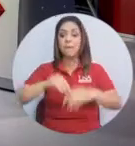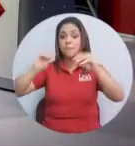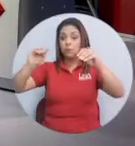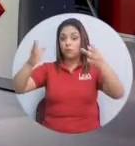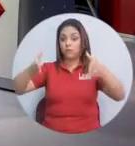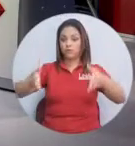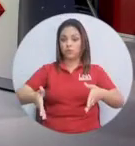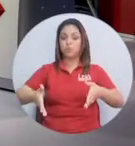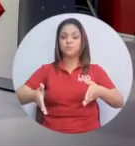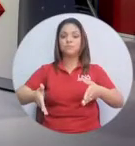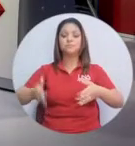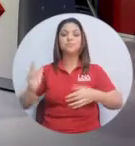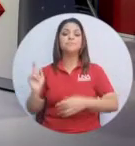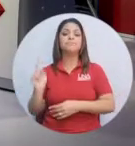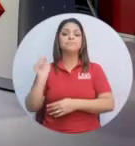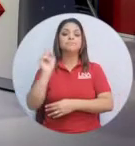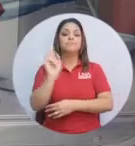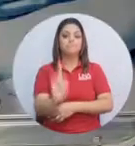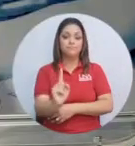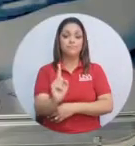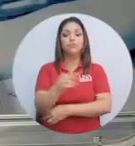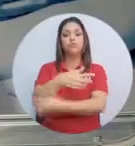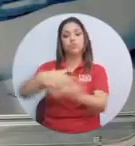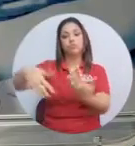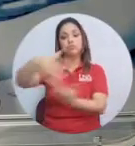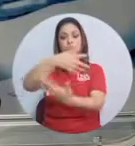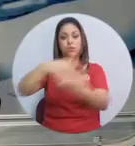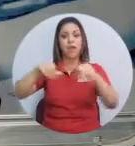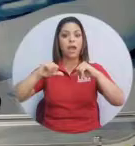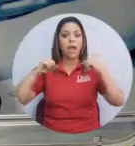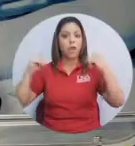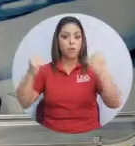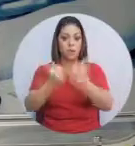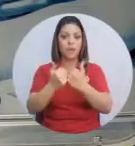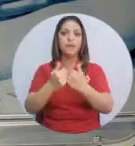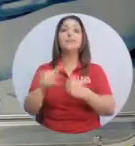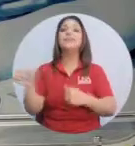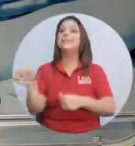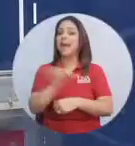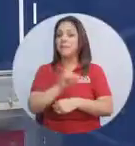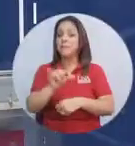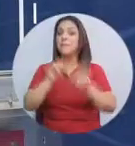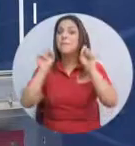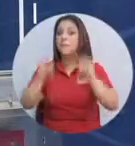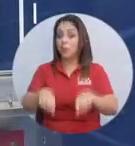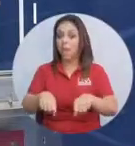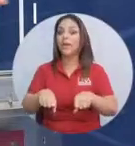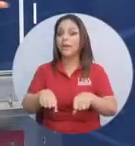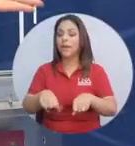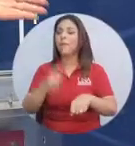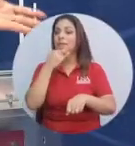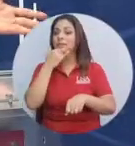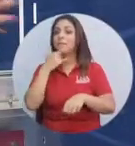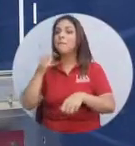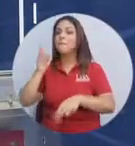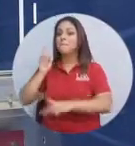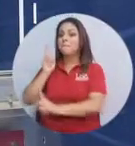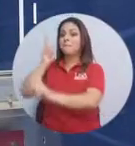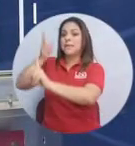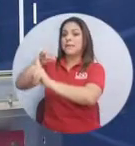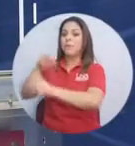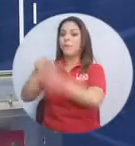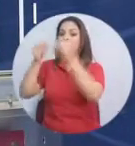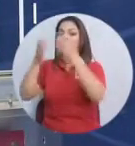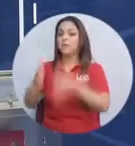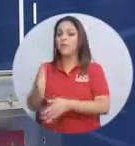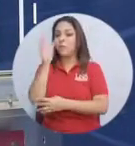ámbito universitario inclusive, entra a formar parte de esa dinámica. Que puede pasar que sea de ahí que nazca, ¿verdad? Porque el profesor o profesora se burla de alguien en